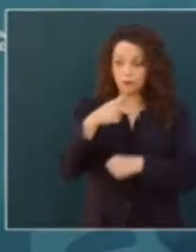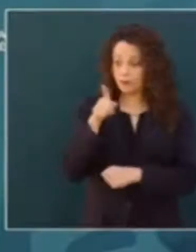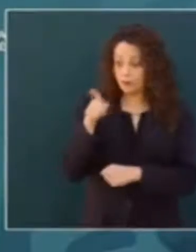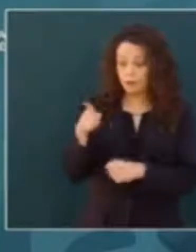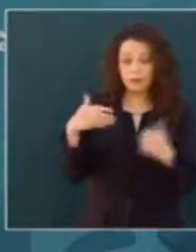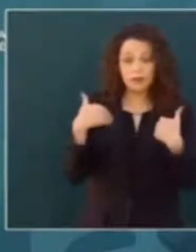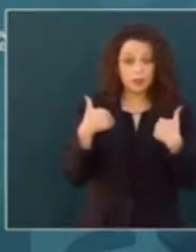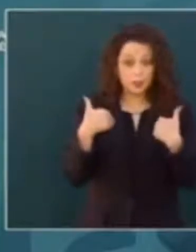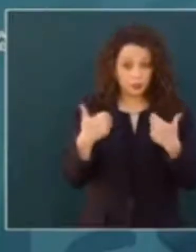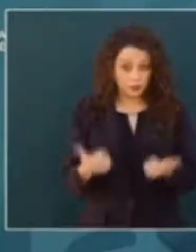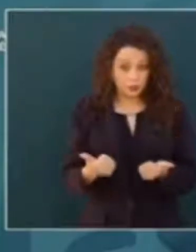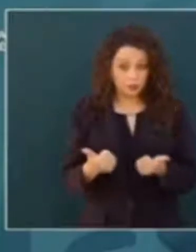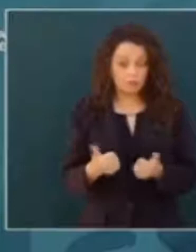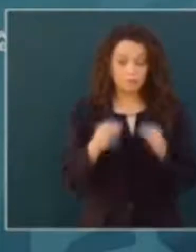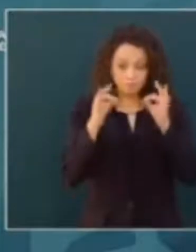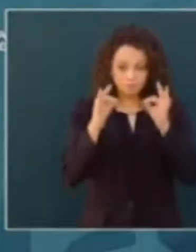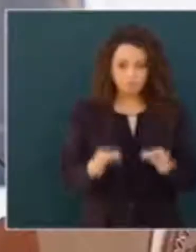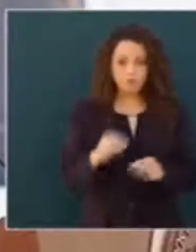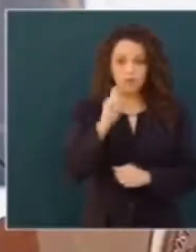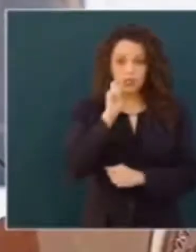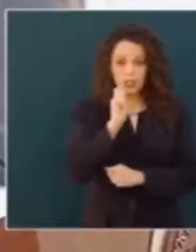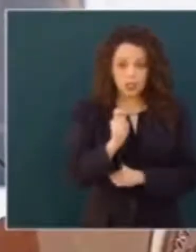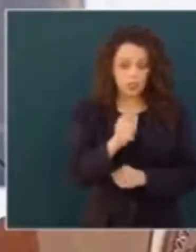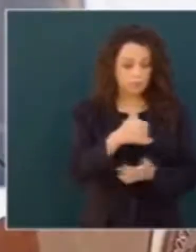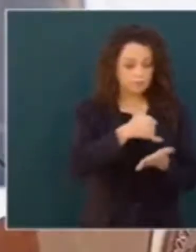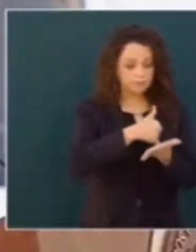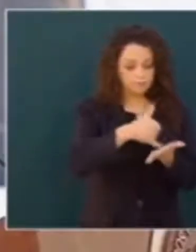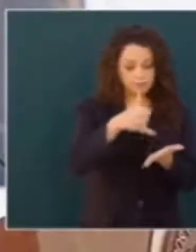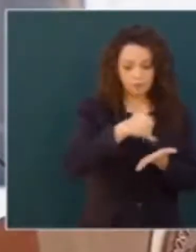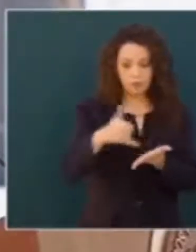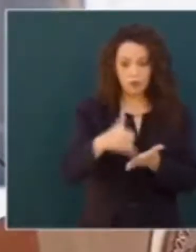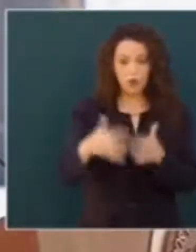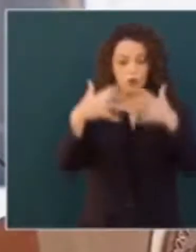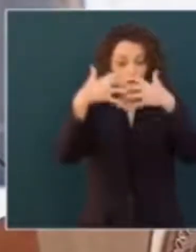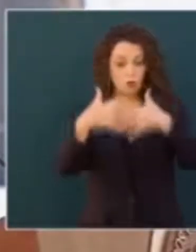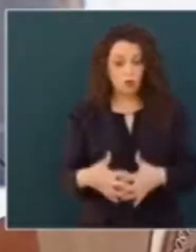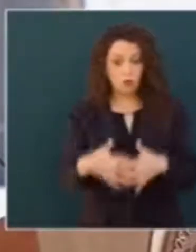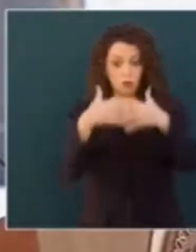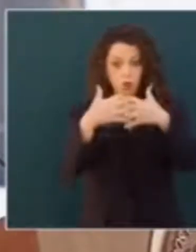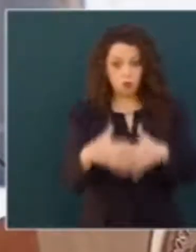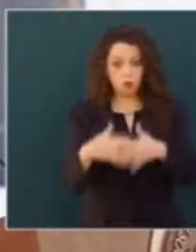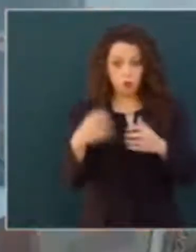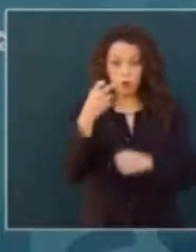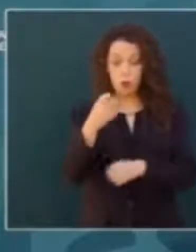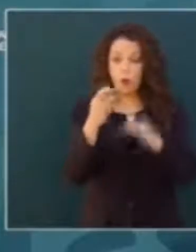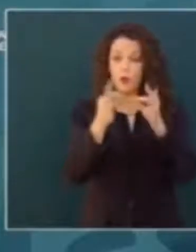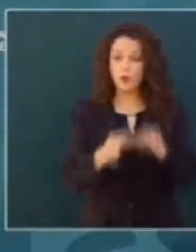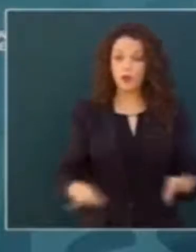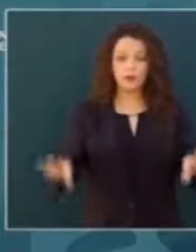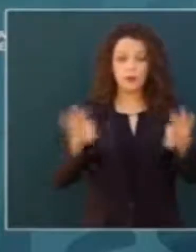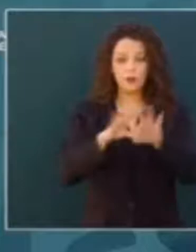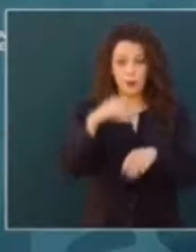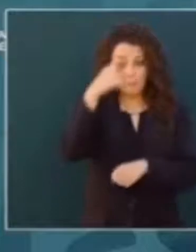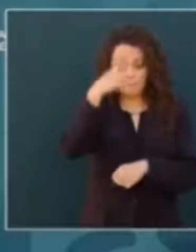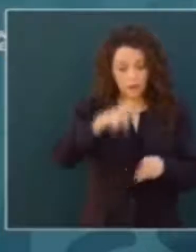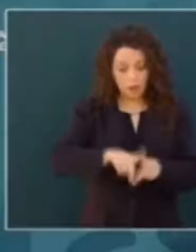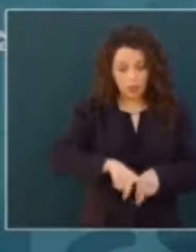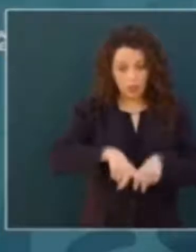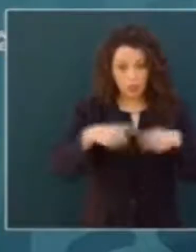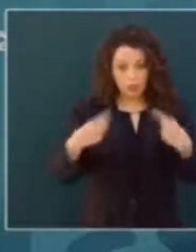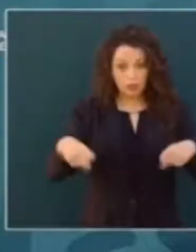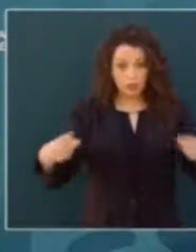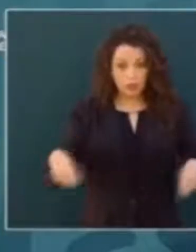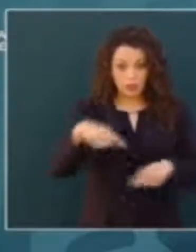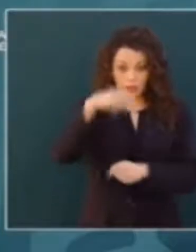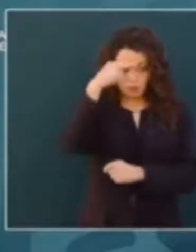que la agricultura y la industria, bases fundamentales del desarrollo del país, debían